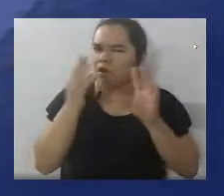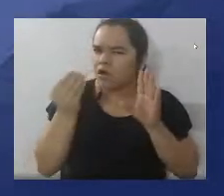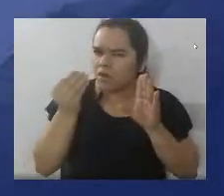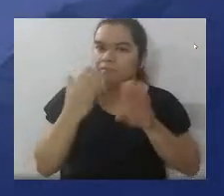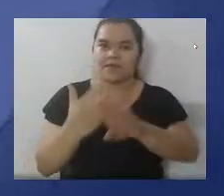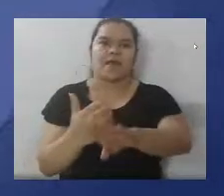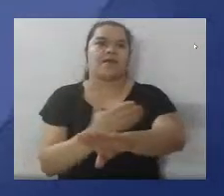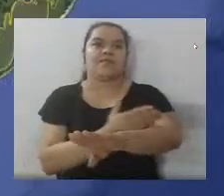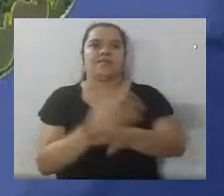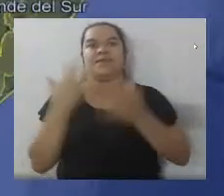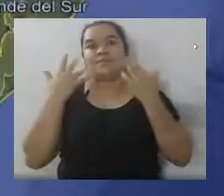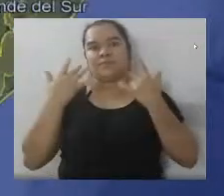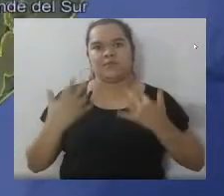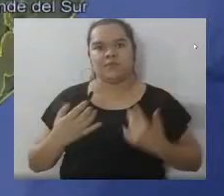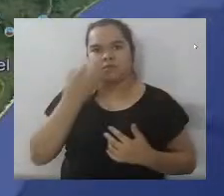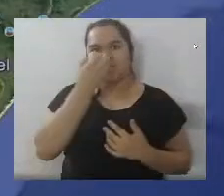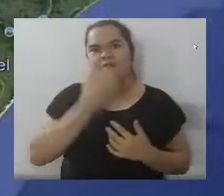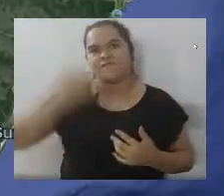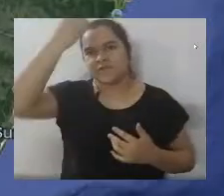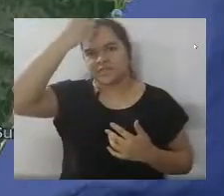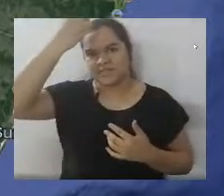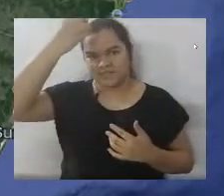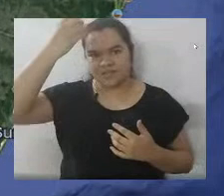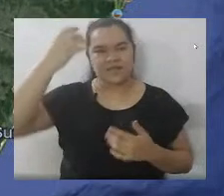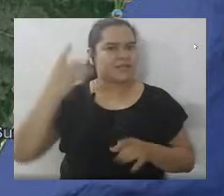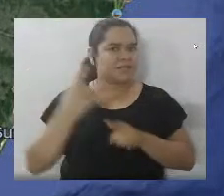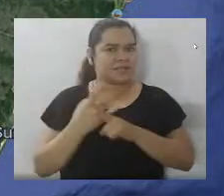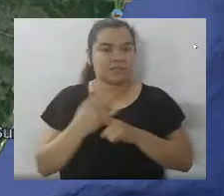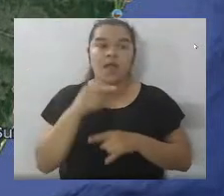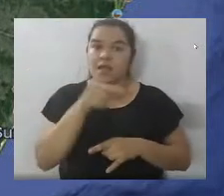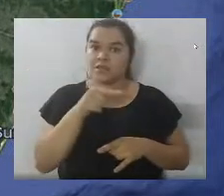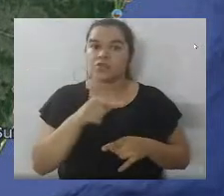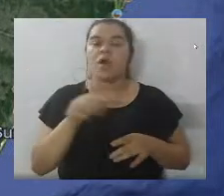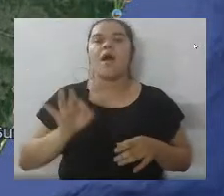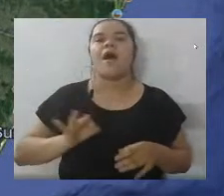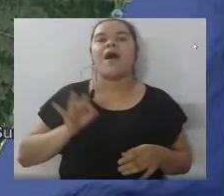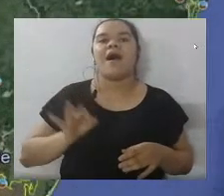física. Esa formación matemática y física se